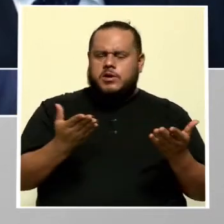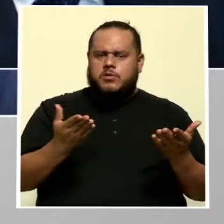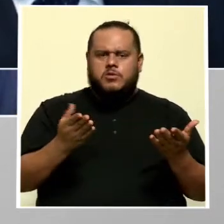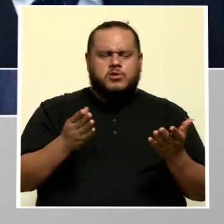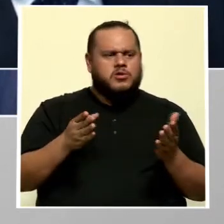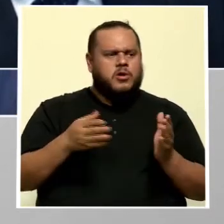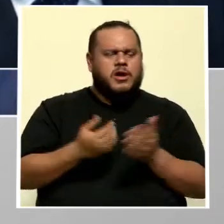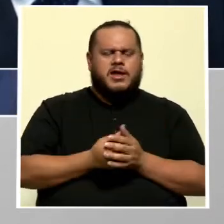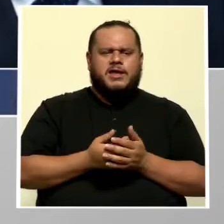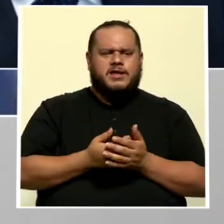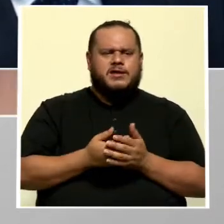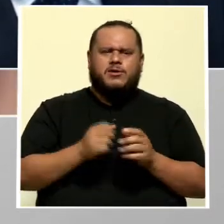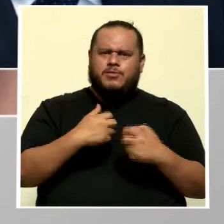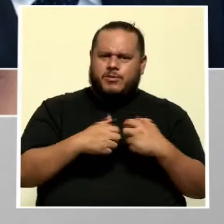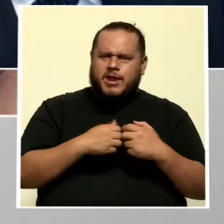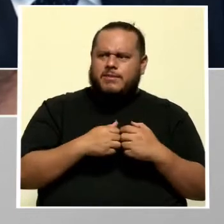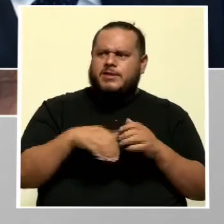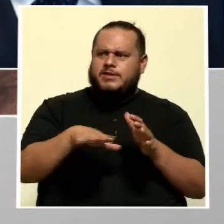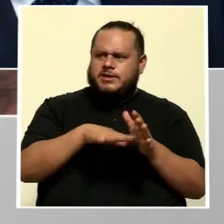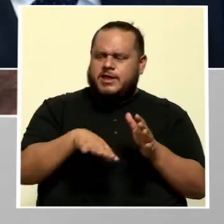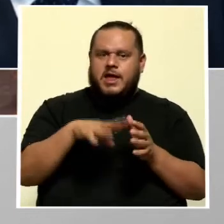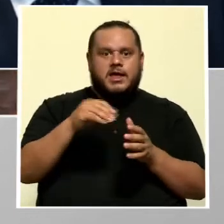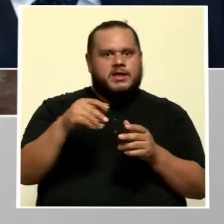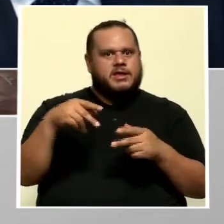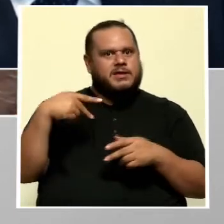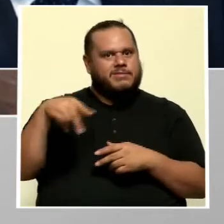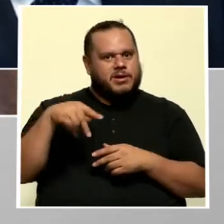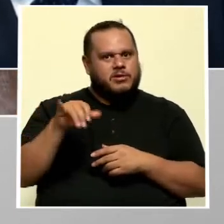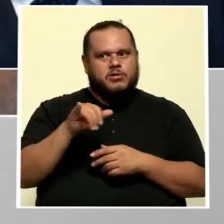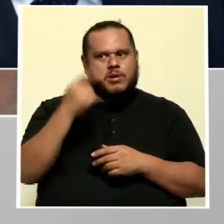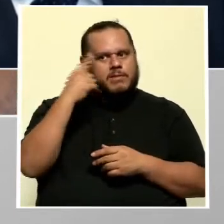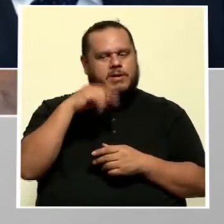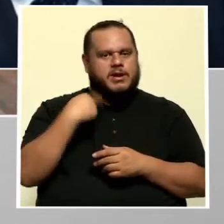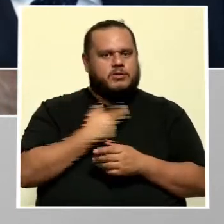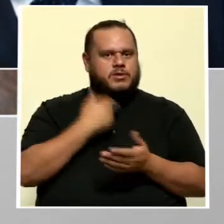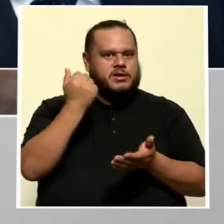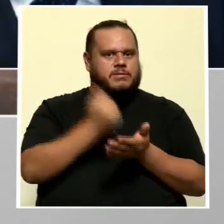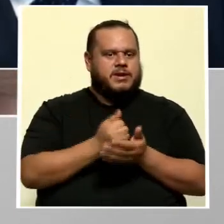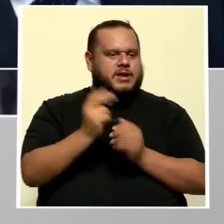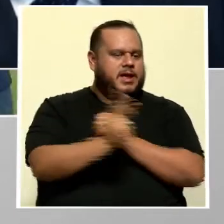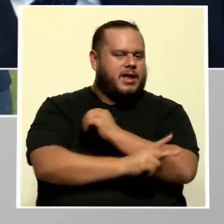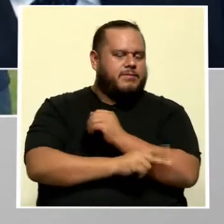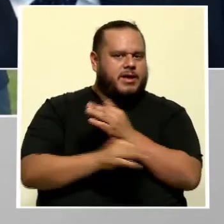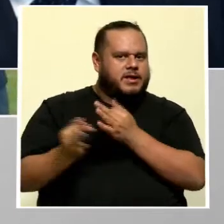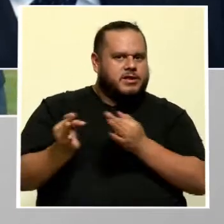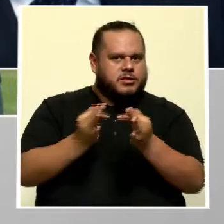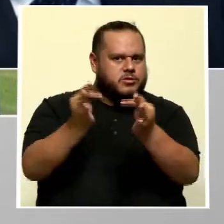al medio ambiente y peligroso además para nuestra marca país turística?